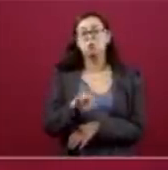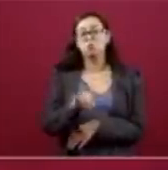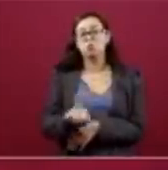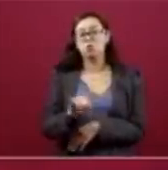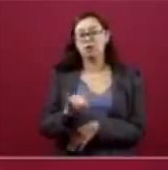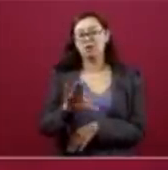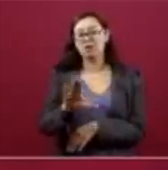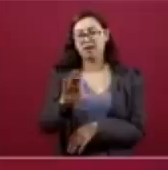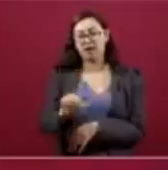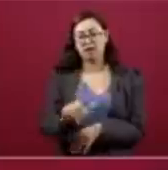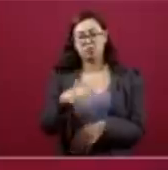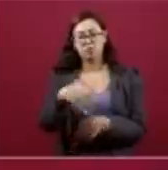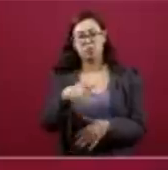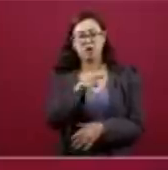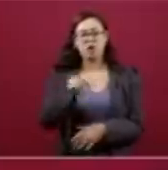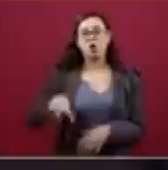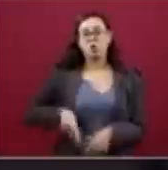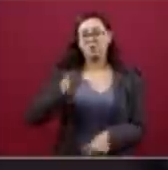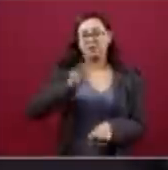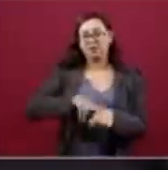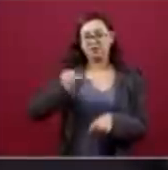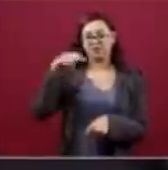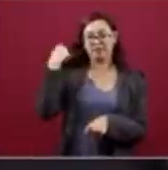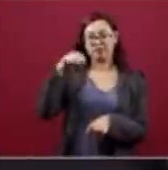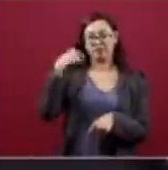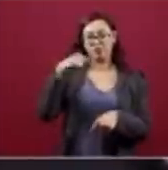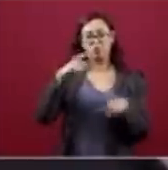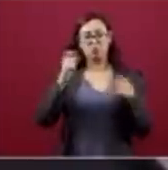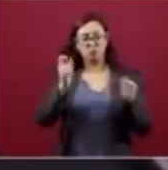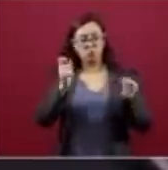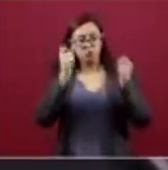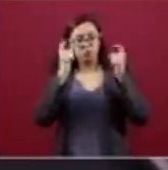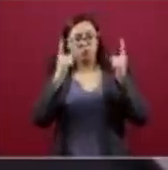fue gobernador de Tabasco en